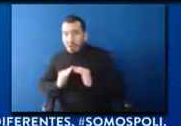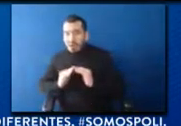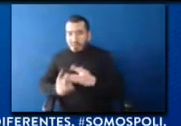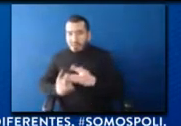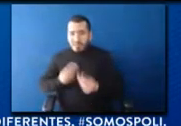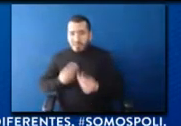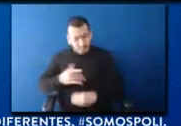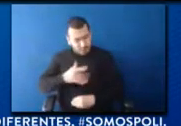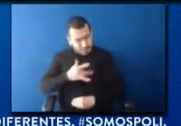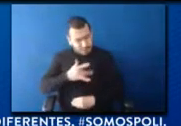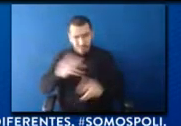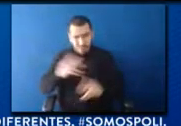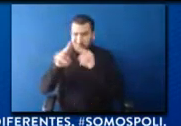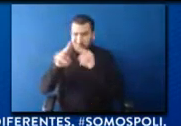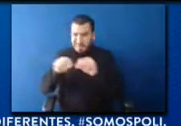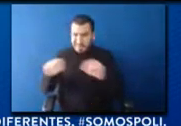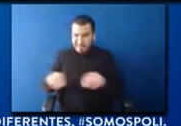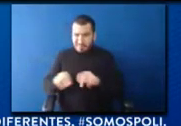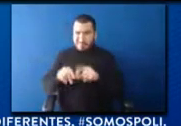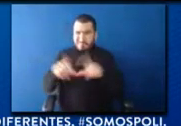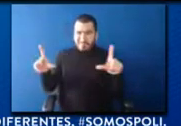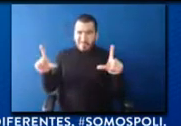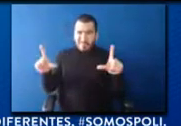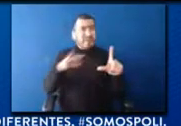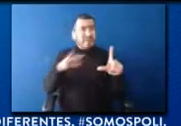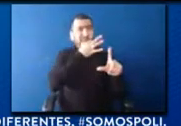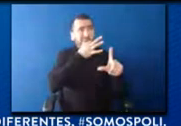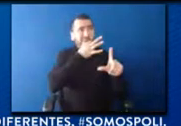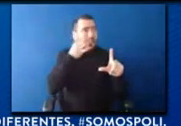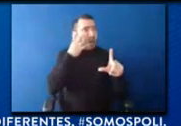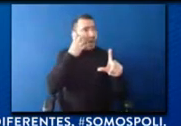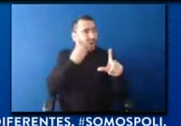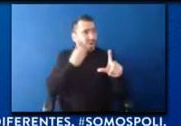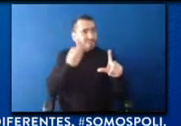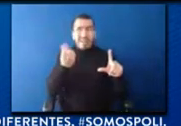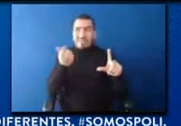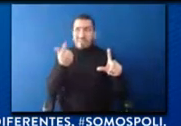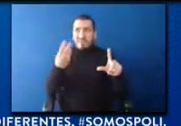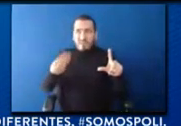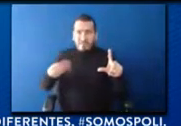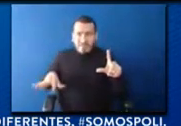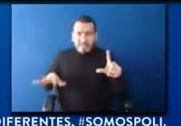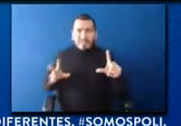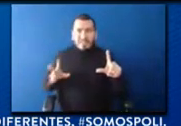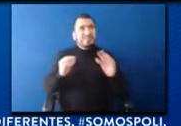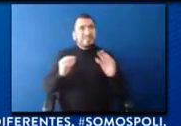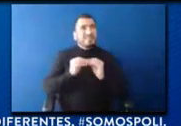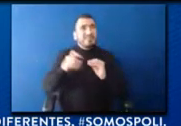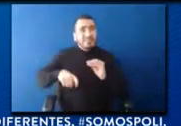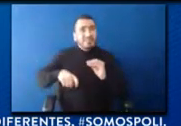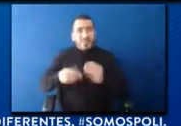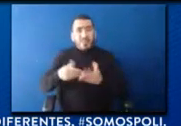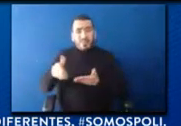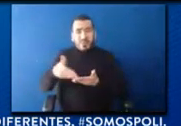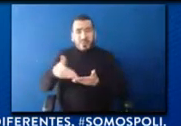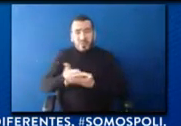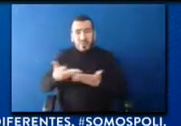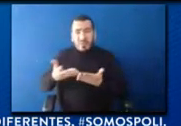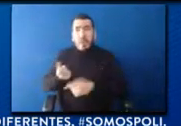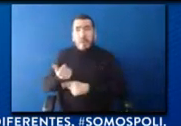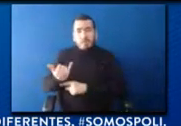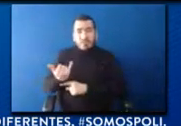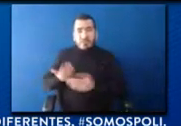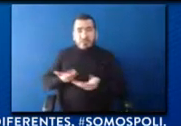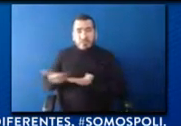transacción en internet, por eso me van a quitar la clave, puedo perder mi dinero, pero necesito comprar un bien o un servicio que solo lo venden? Y eso fue lo que sucedió